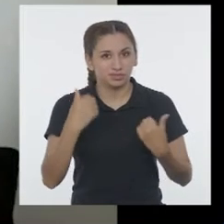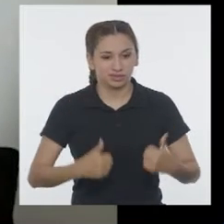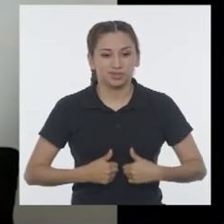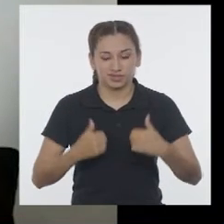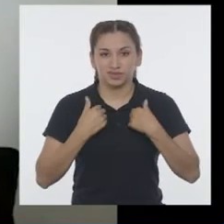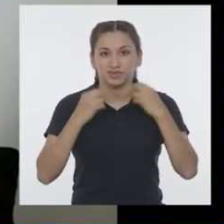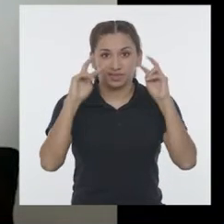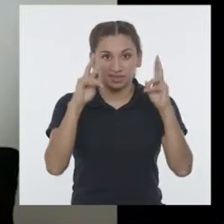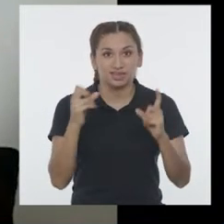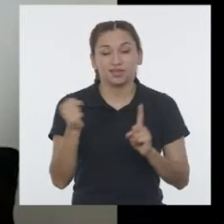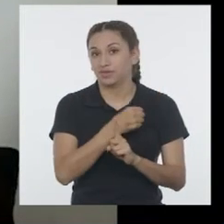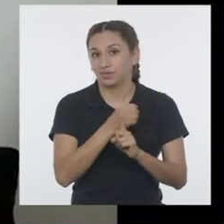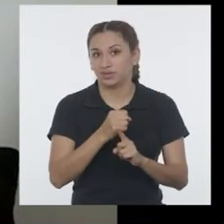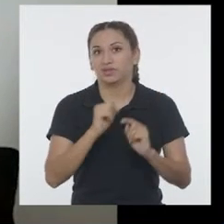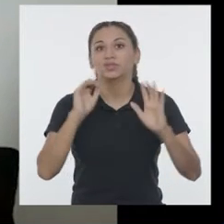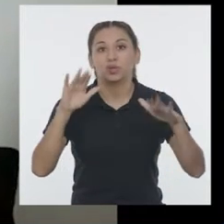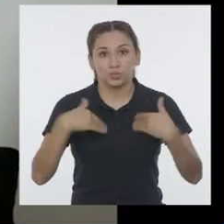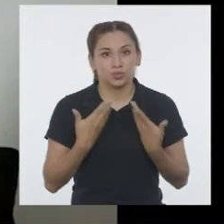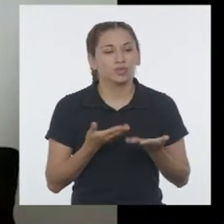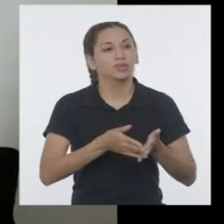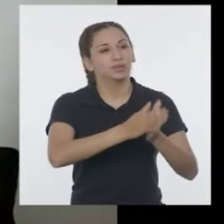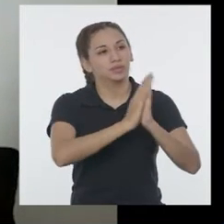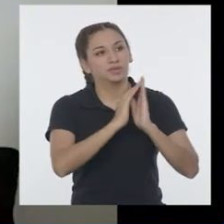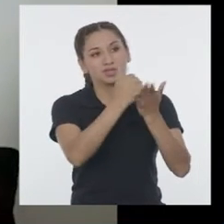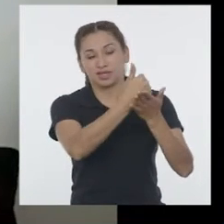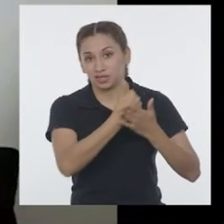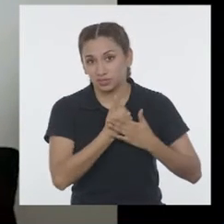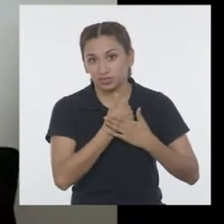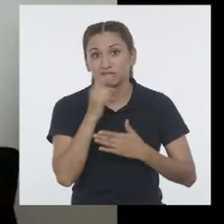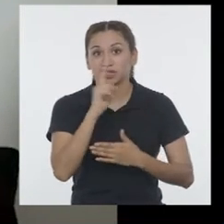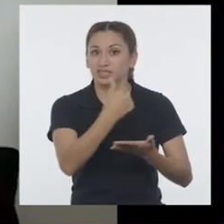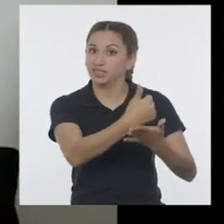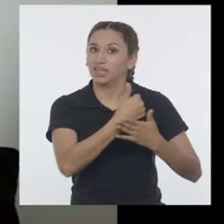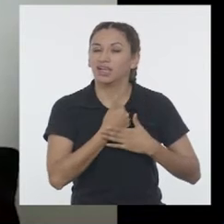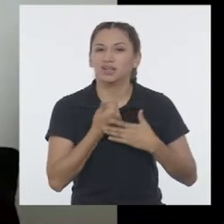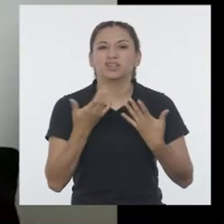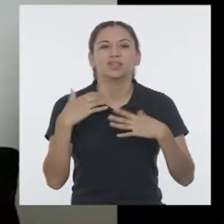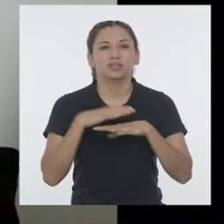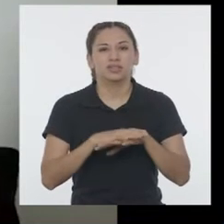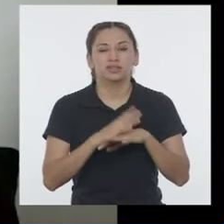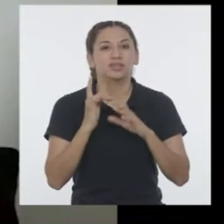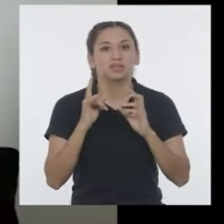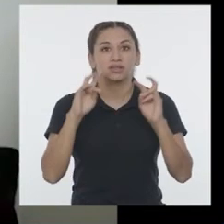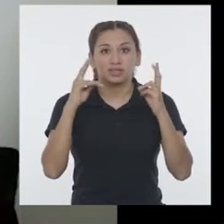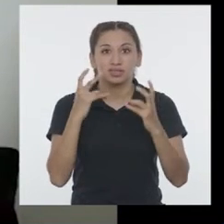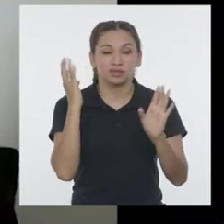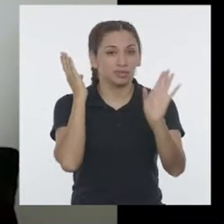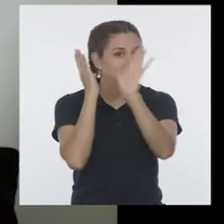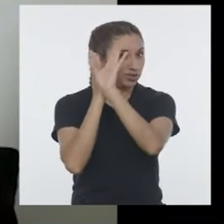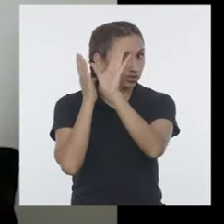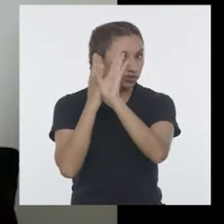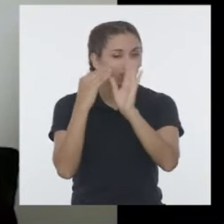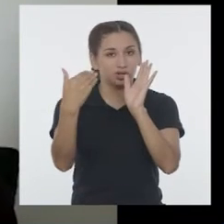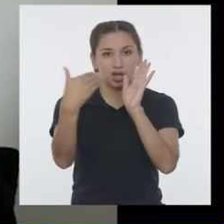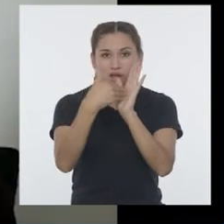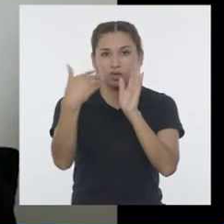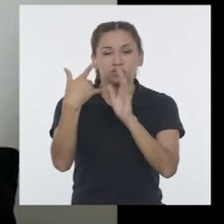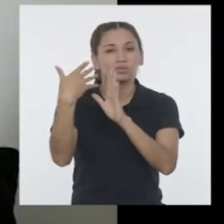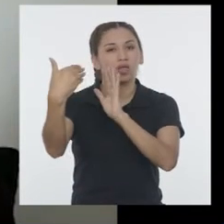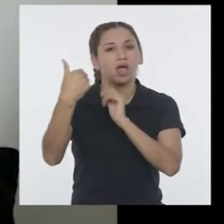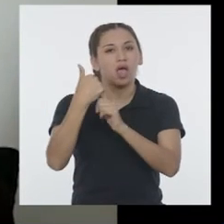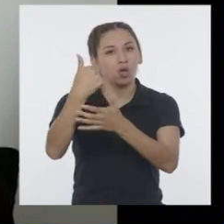está viviendo un problema de violencia, puede pedir ayuda. Esta ayuda va a consistir sobre todo en el soporte psicológico,